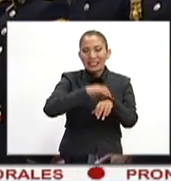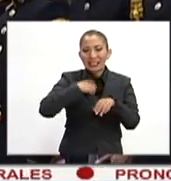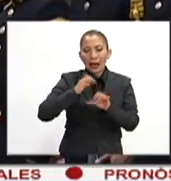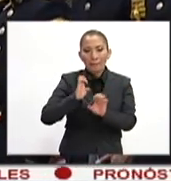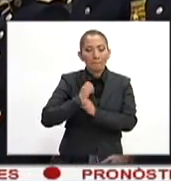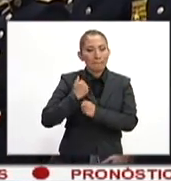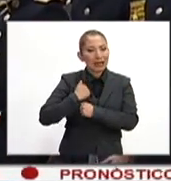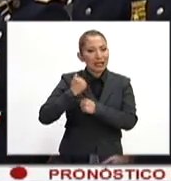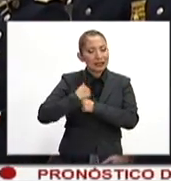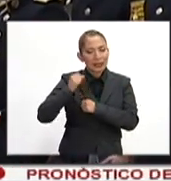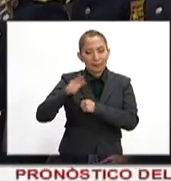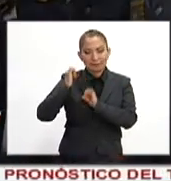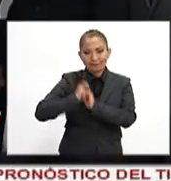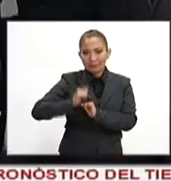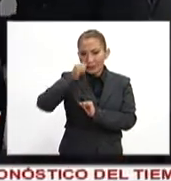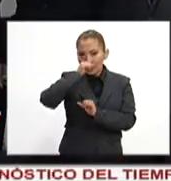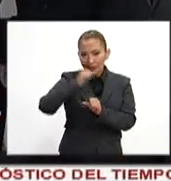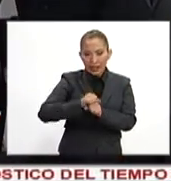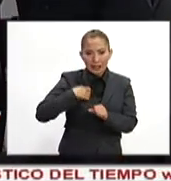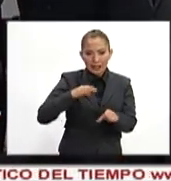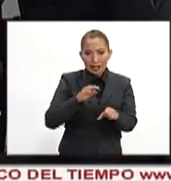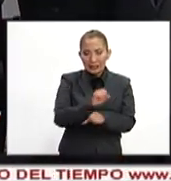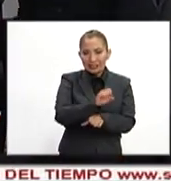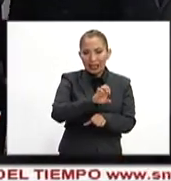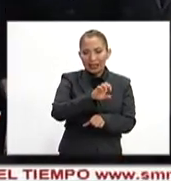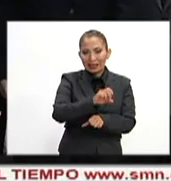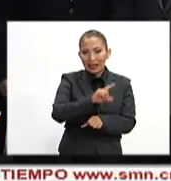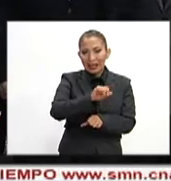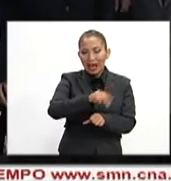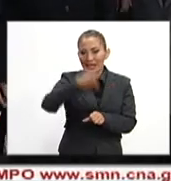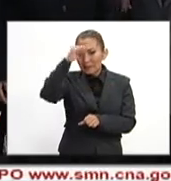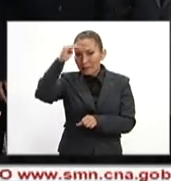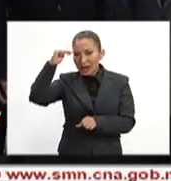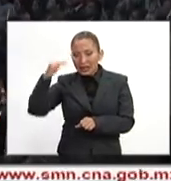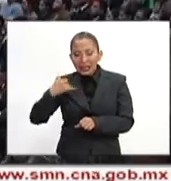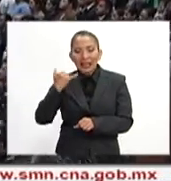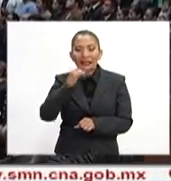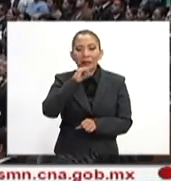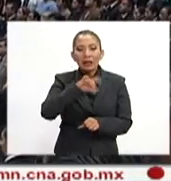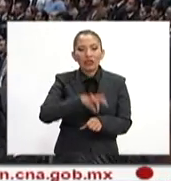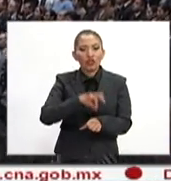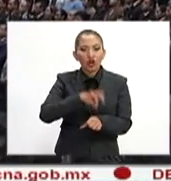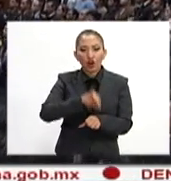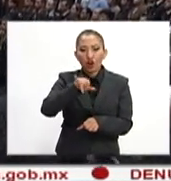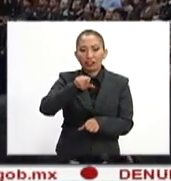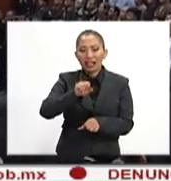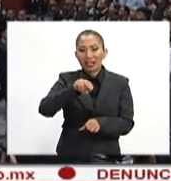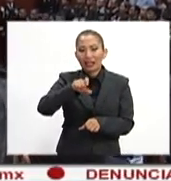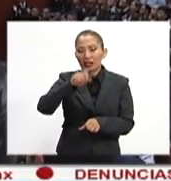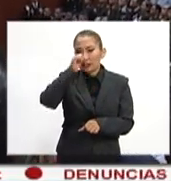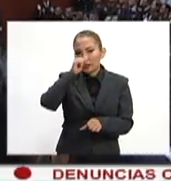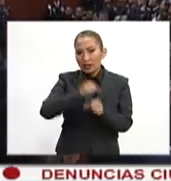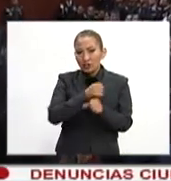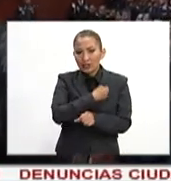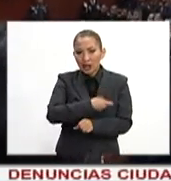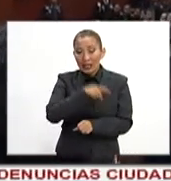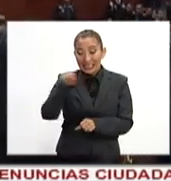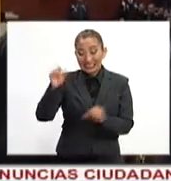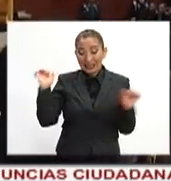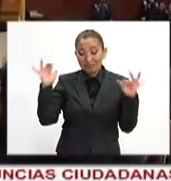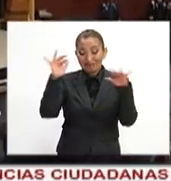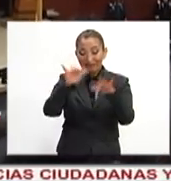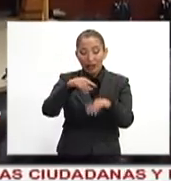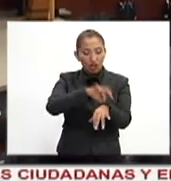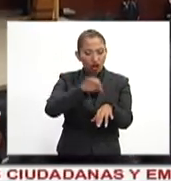fue presidido por los secretarios de la Defensa y de Marina y del doctor José Narro, secretario de Salud. Este congreso